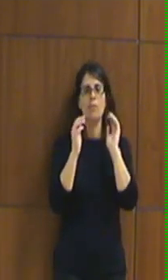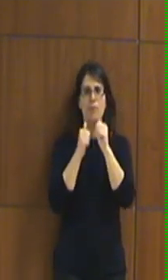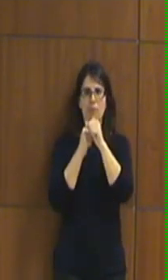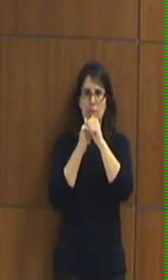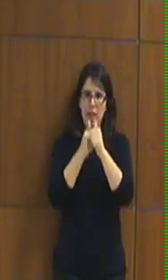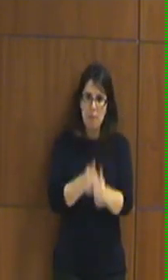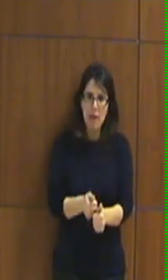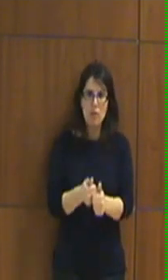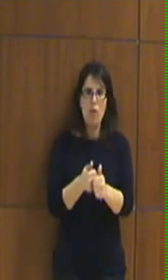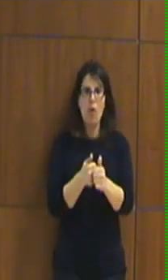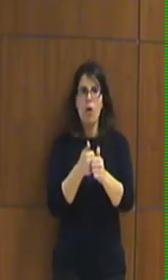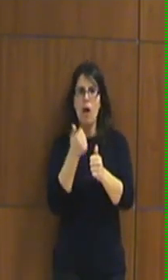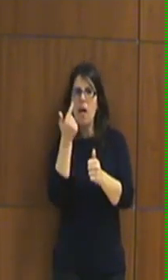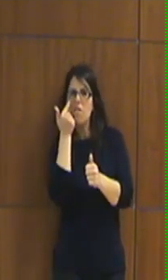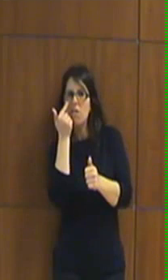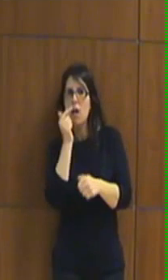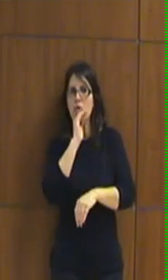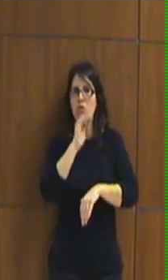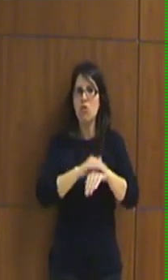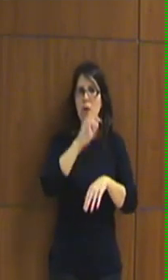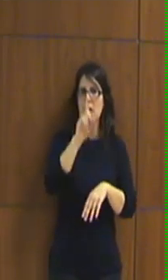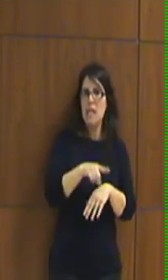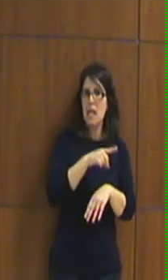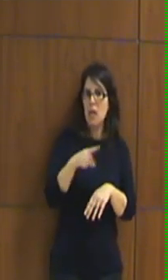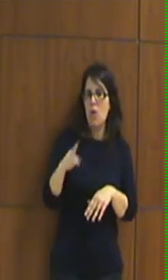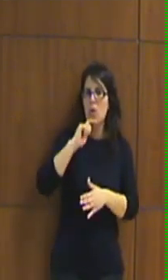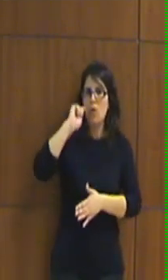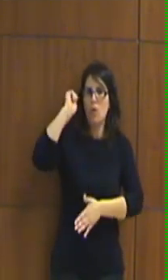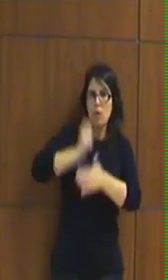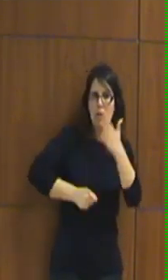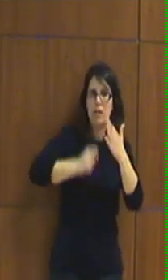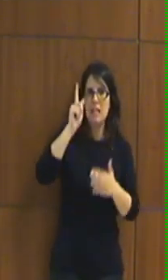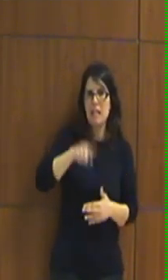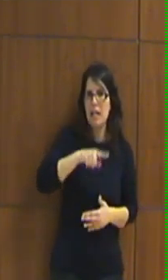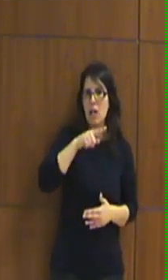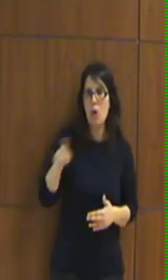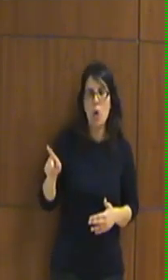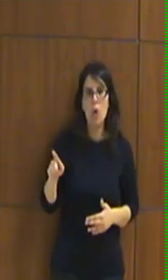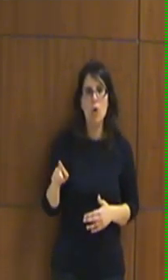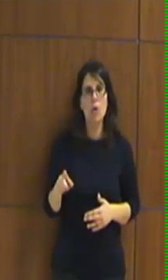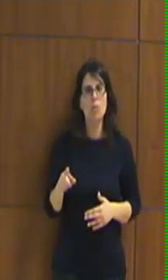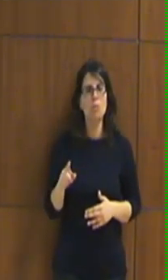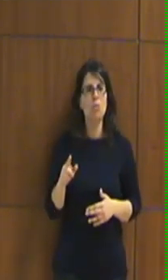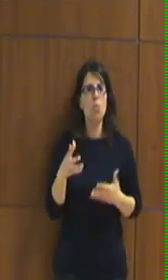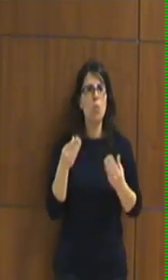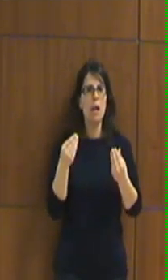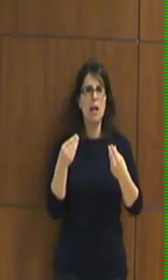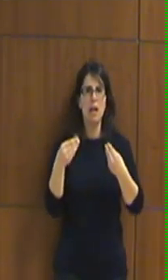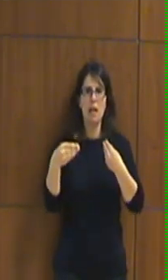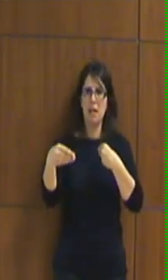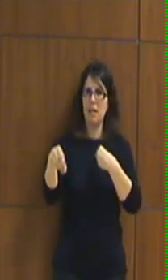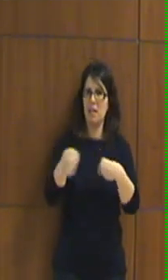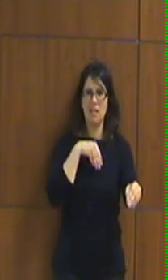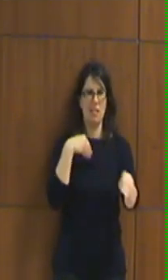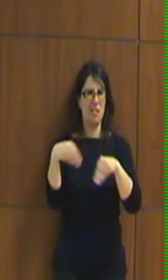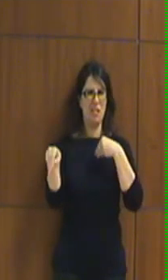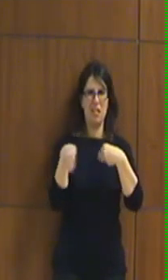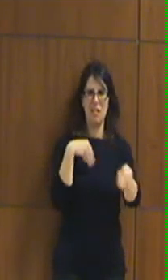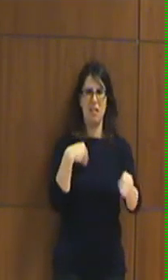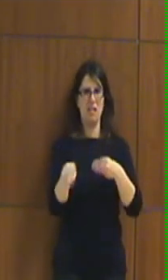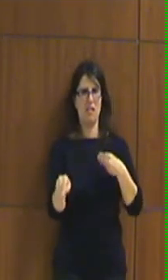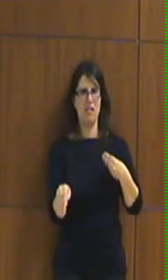de penalización o de sanción de ello está como muy abierto, muy light, ¿no? Yo